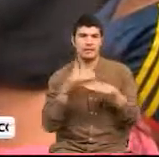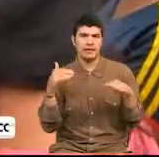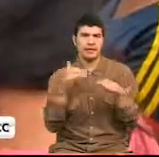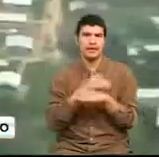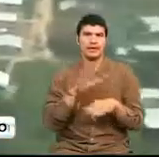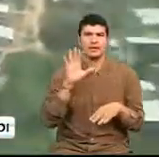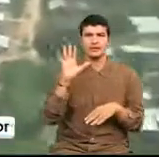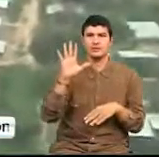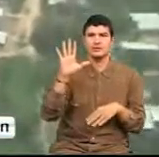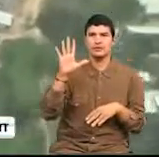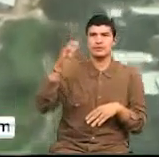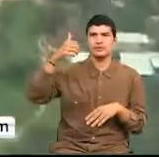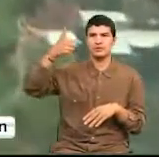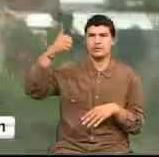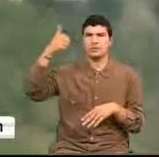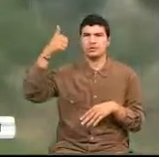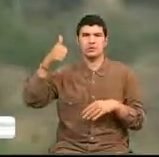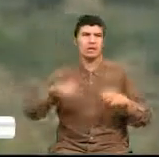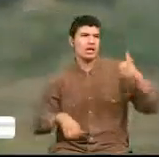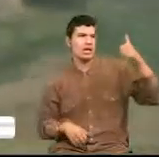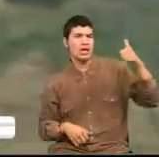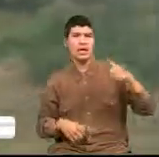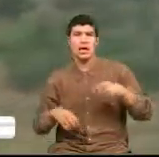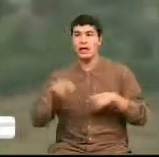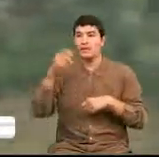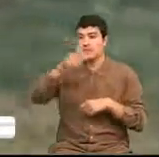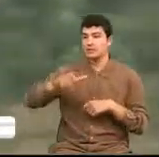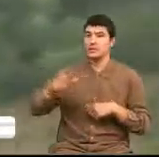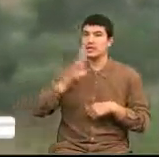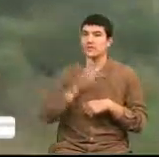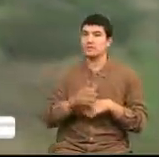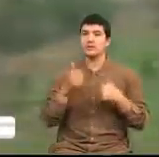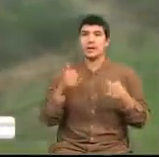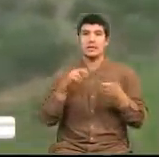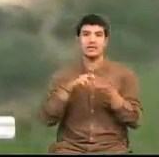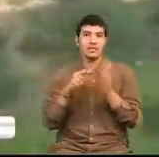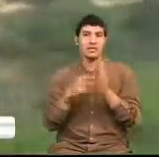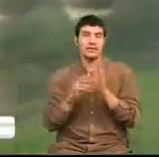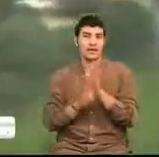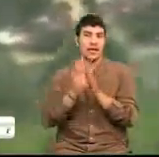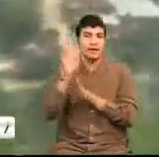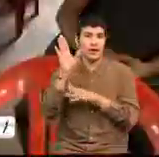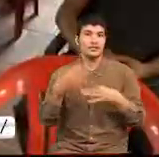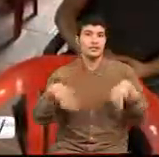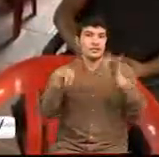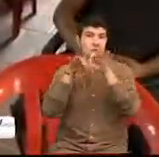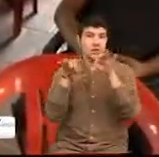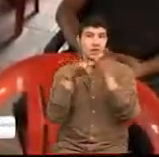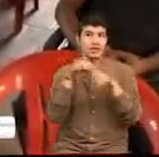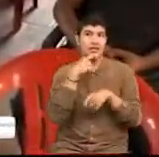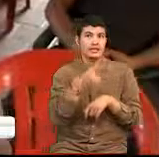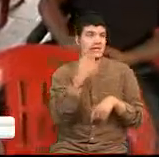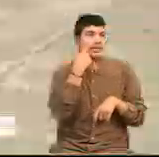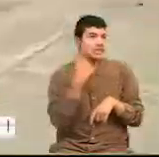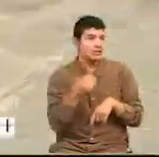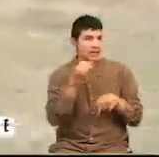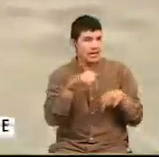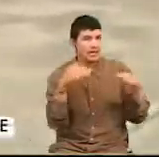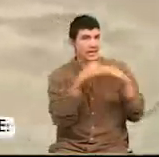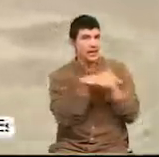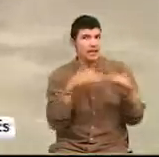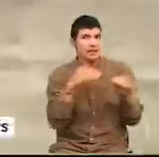su mano indicando bien y la gente les responde de la misma manera, eso es un avance bastante grande, o sea, es decirles chévere, están acá en la